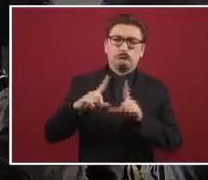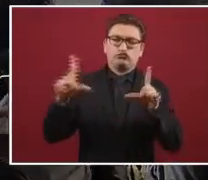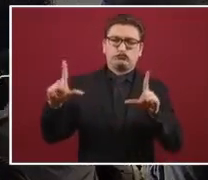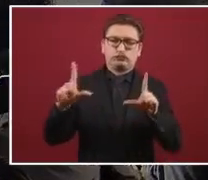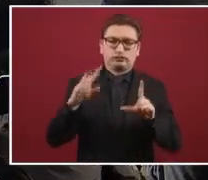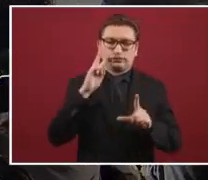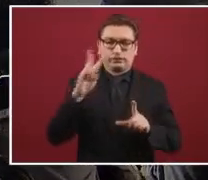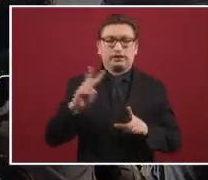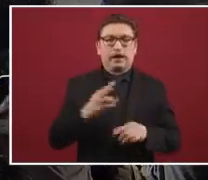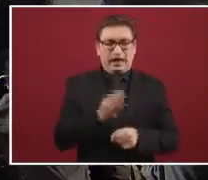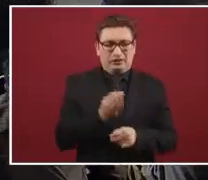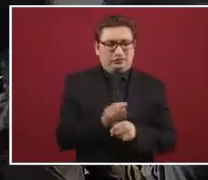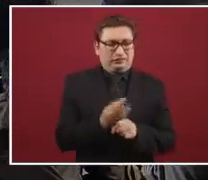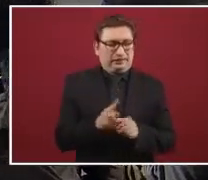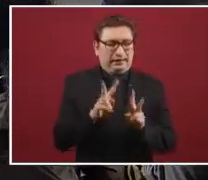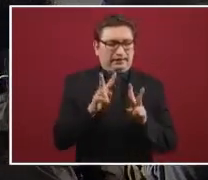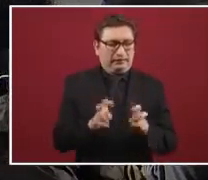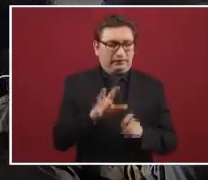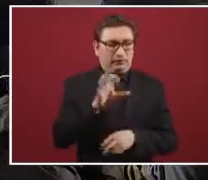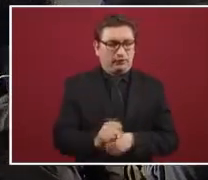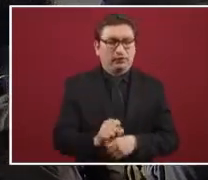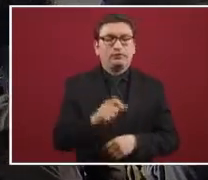ya que estamos en este asunto, ¿por qué